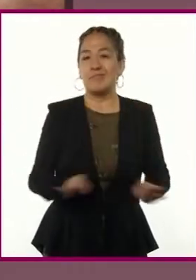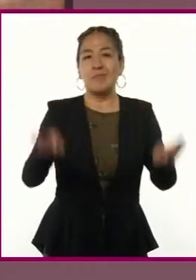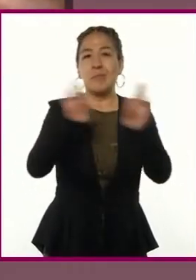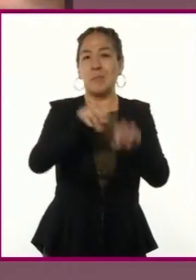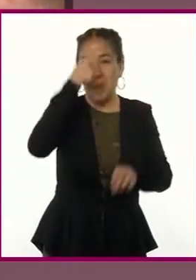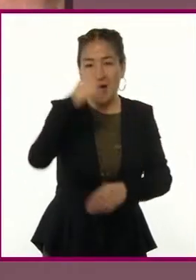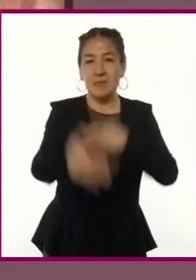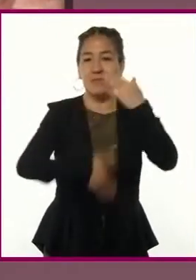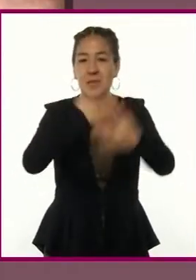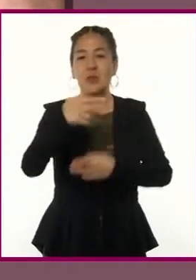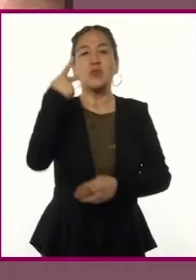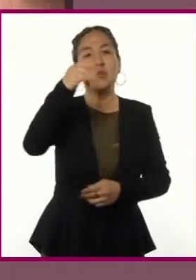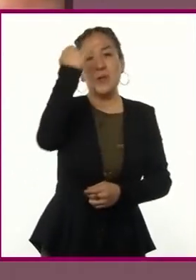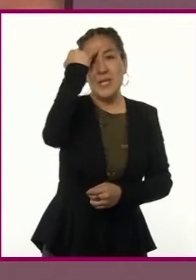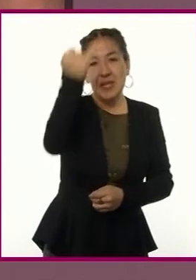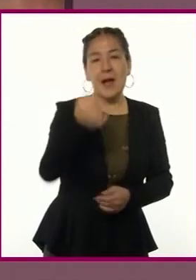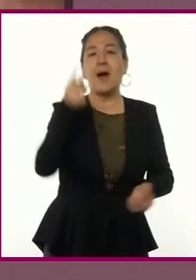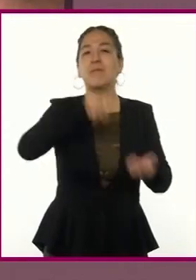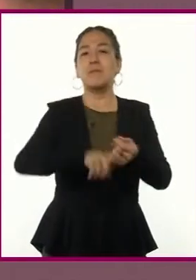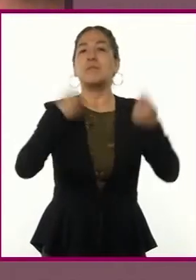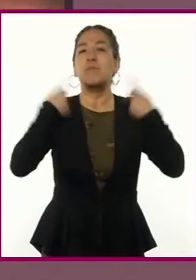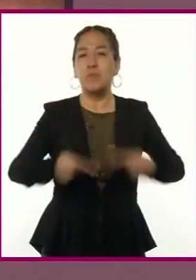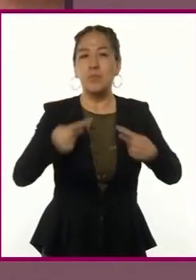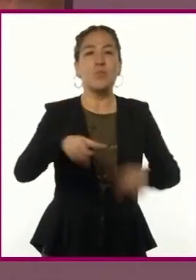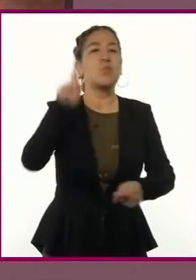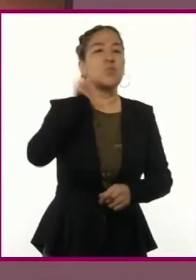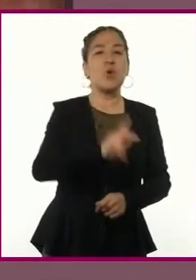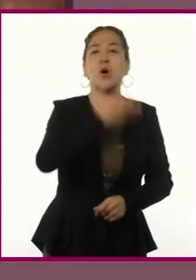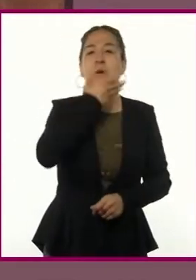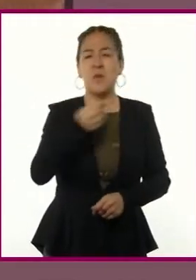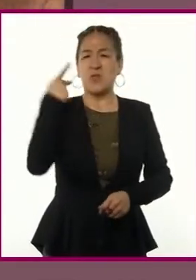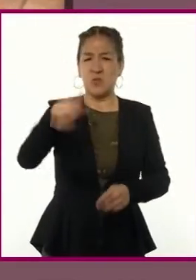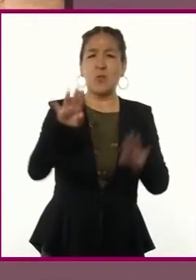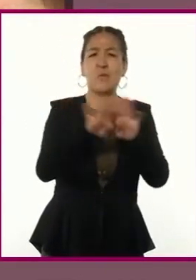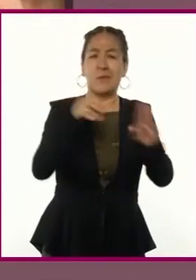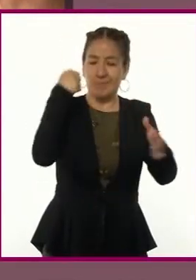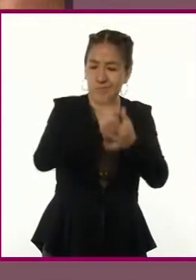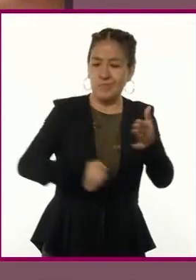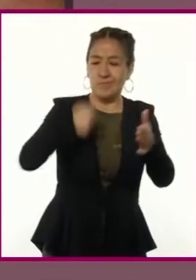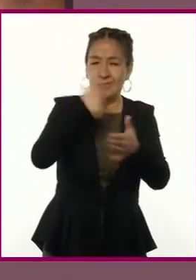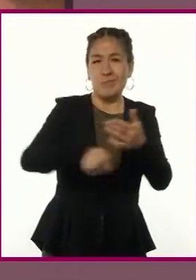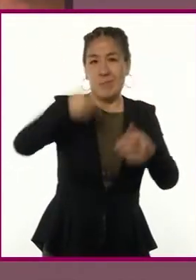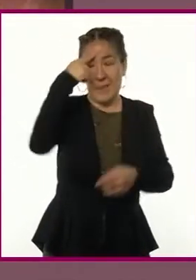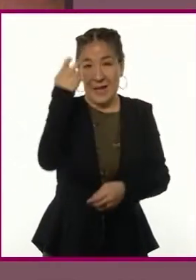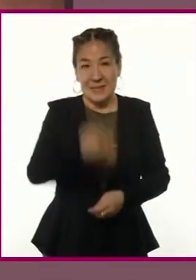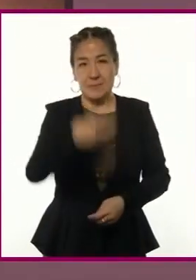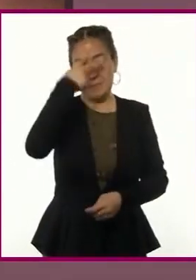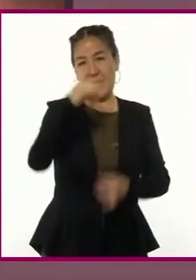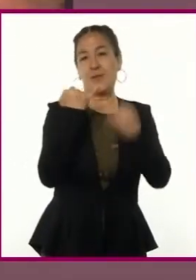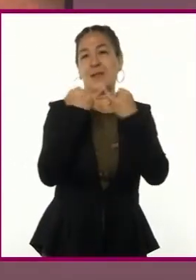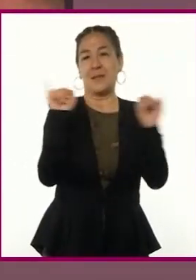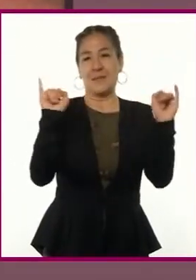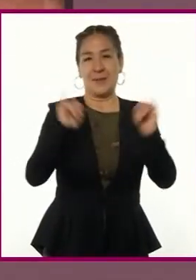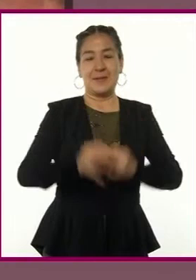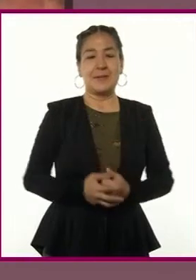para fundamentar las ideas de los hombres y mujeres que lucharon por la independencia de México.